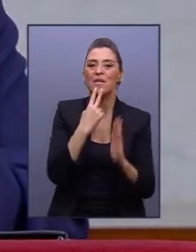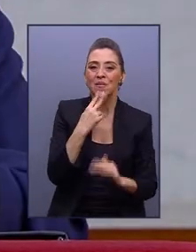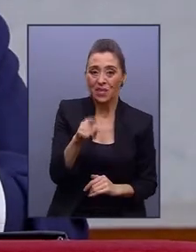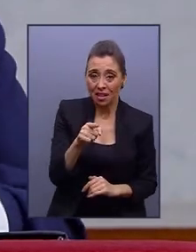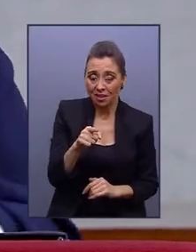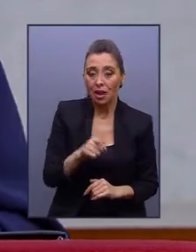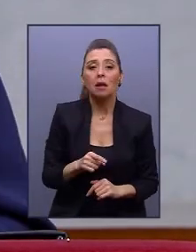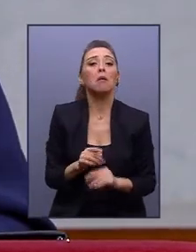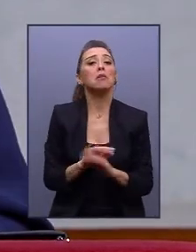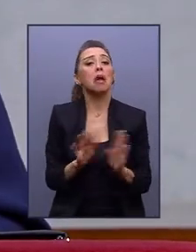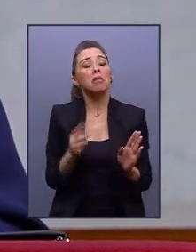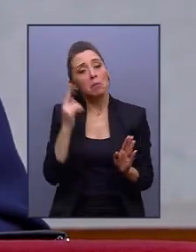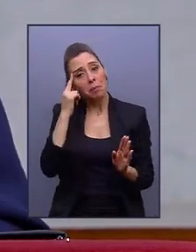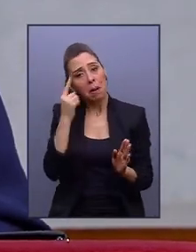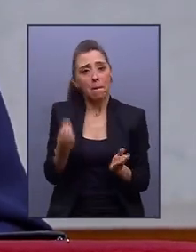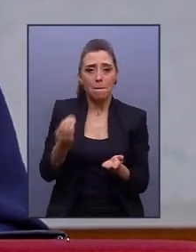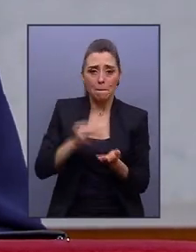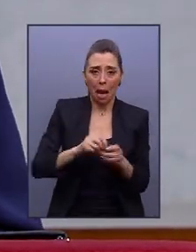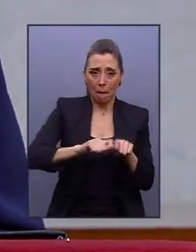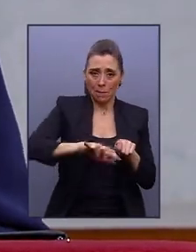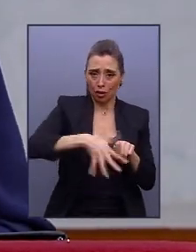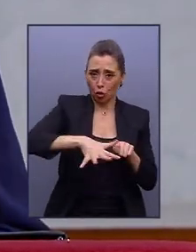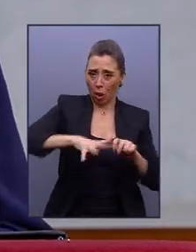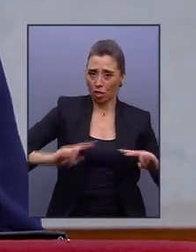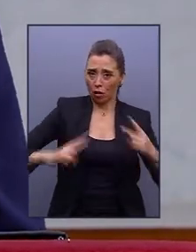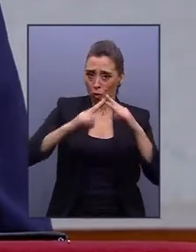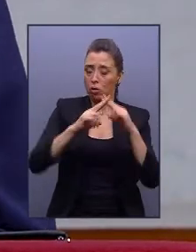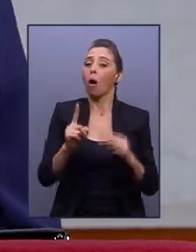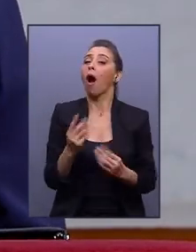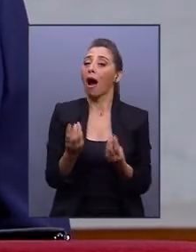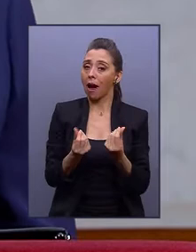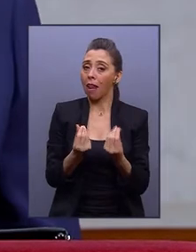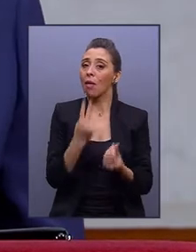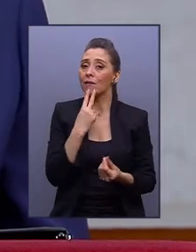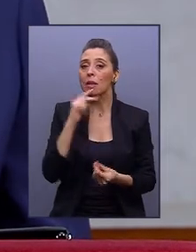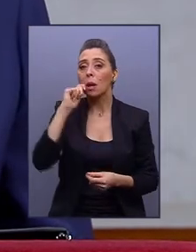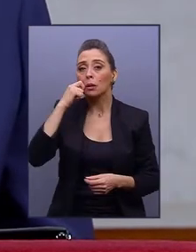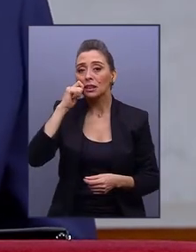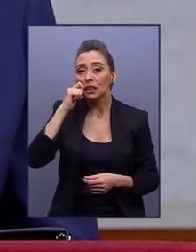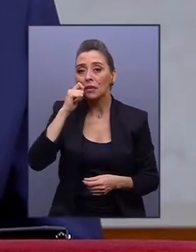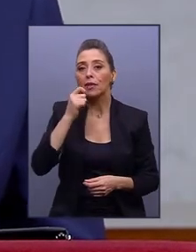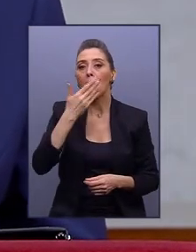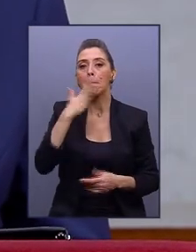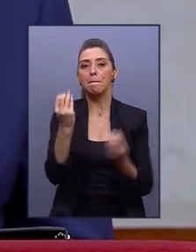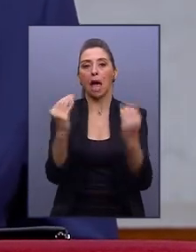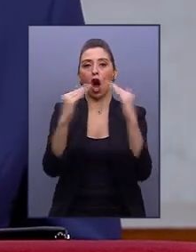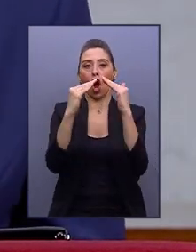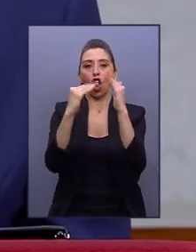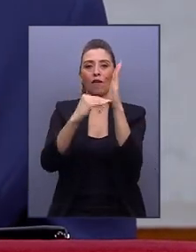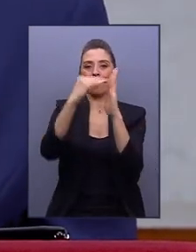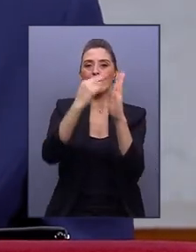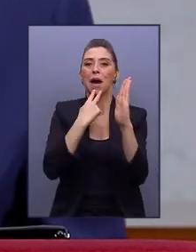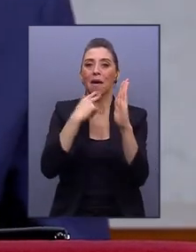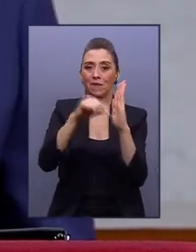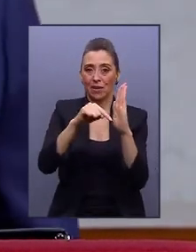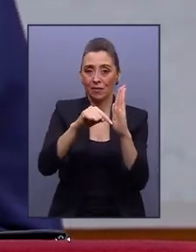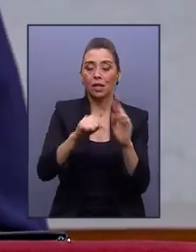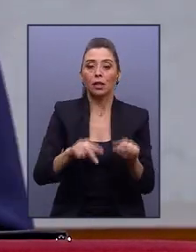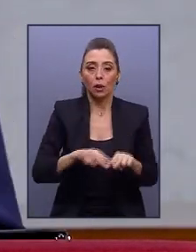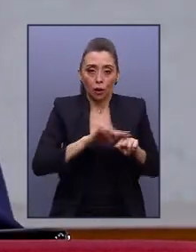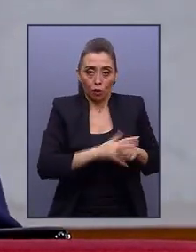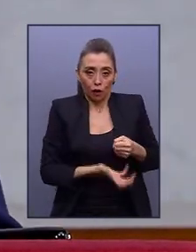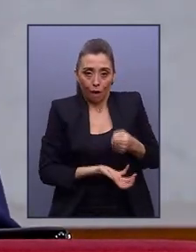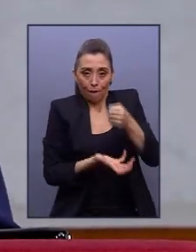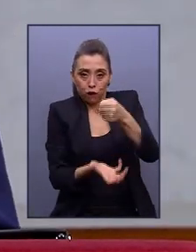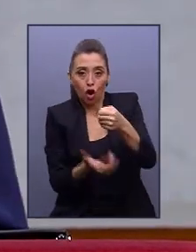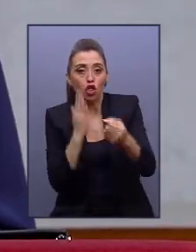trata solo de más metros cuadrados construidos, porque calidad de vida significa también mejores viviendas. Por eso el Fondo Solidario de